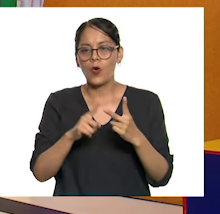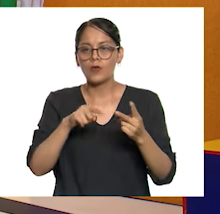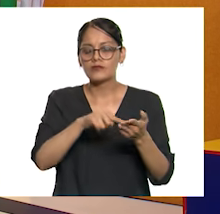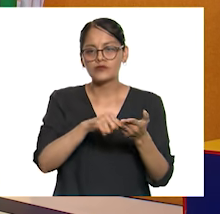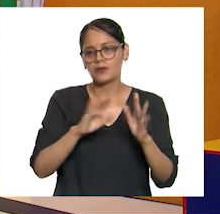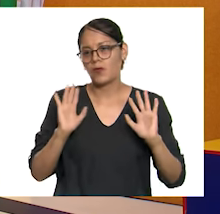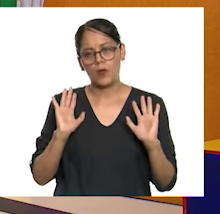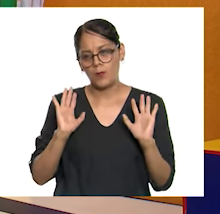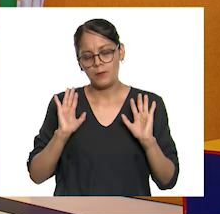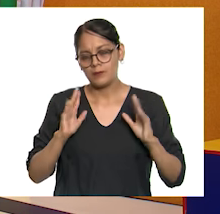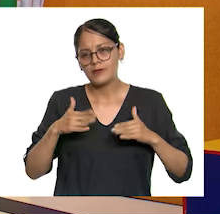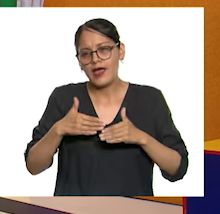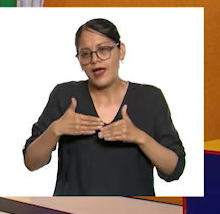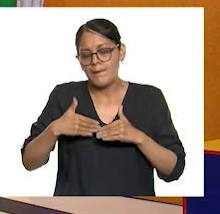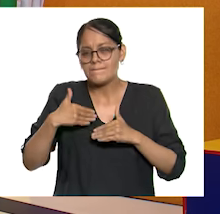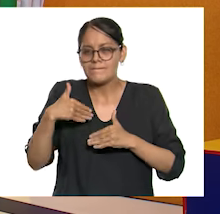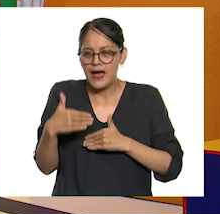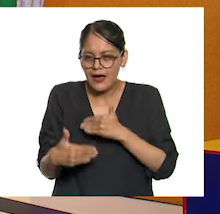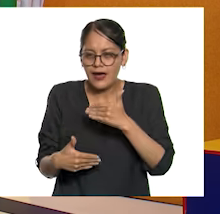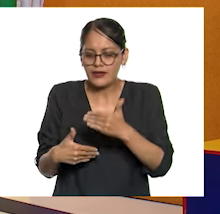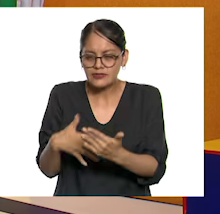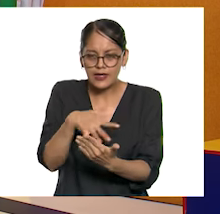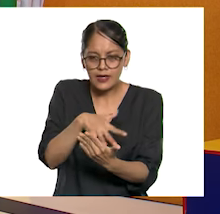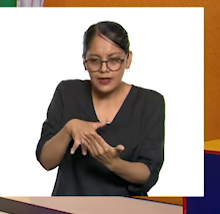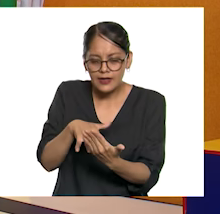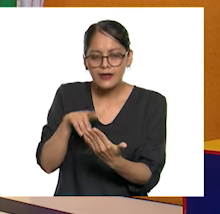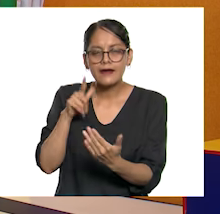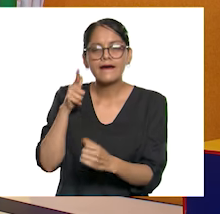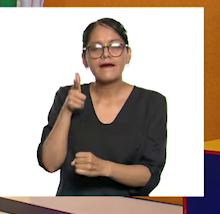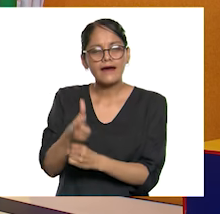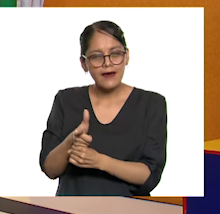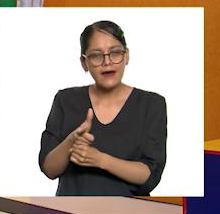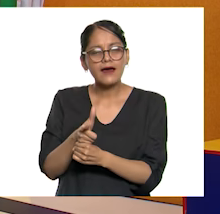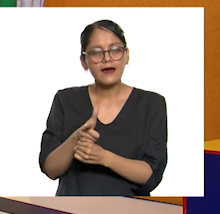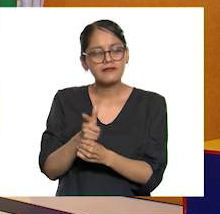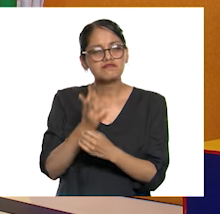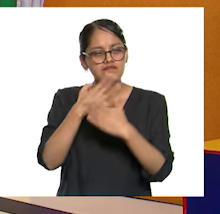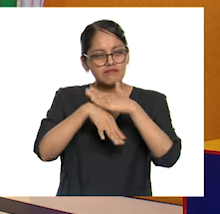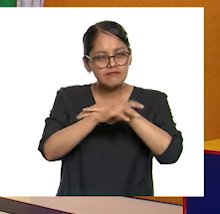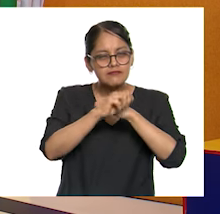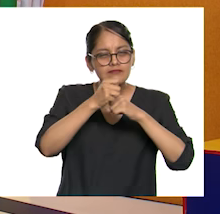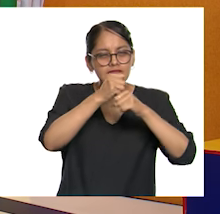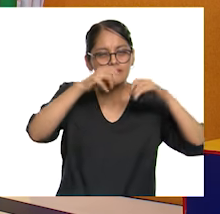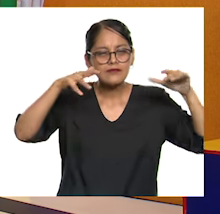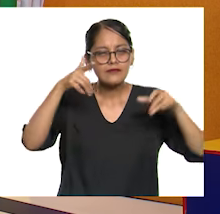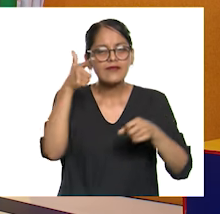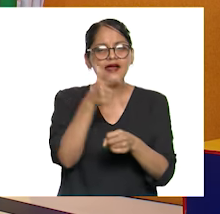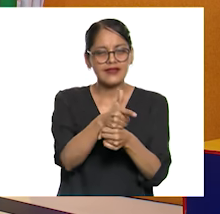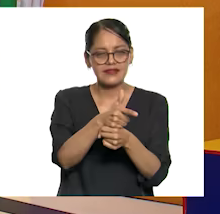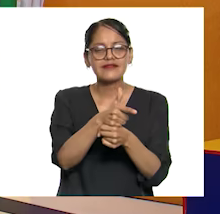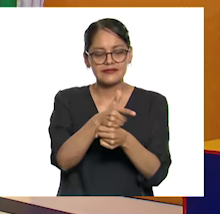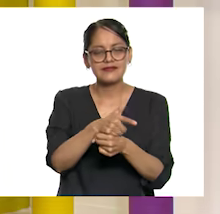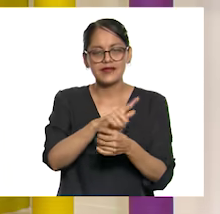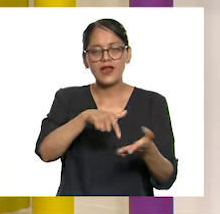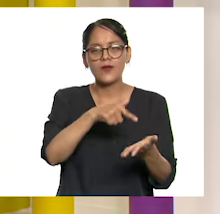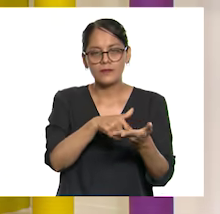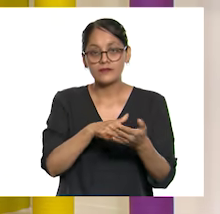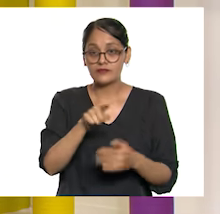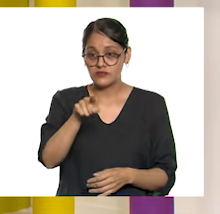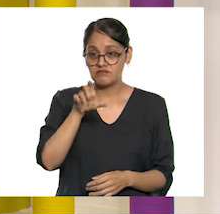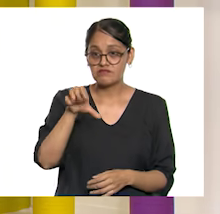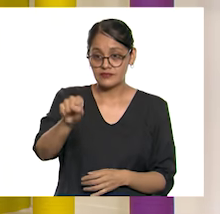lo largo de otros detalles que nos va dando el escritor que nosotros podemos identificar. Tú lo identificaste perfecto.